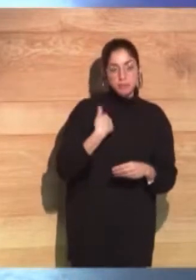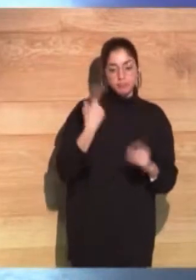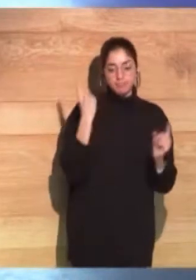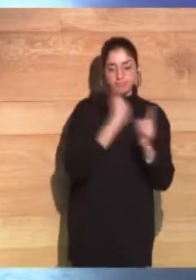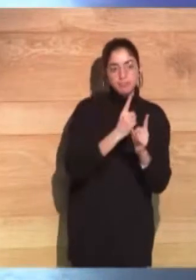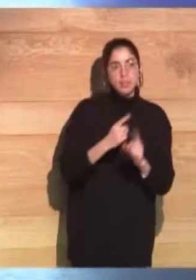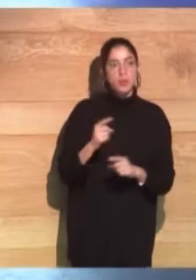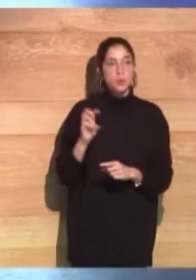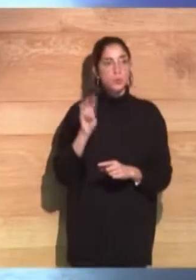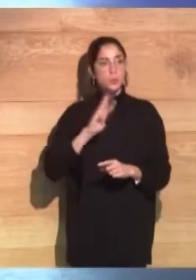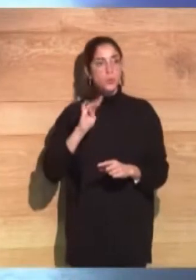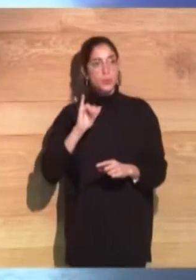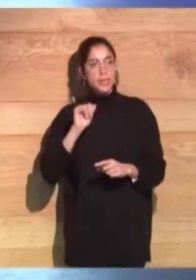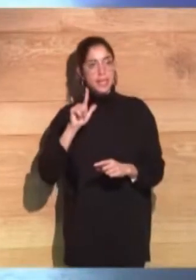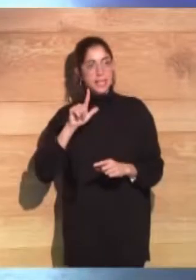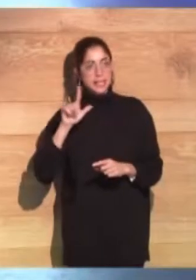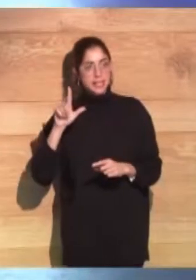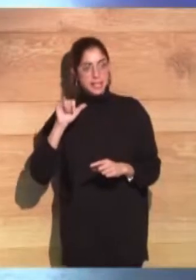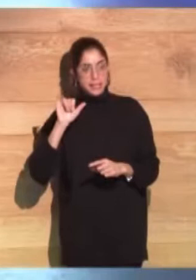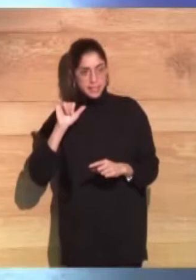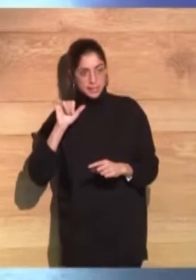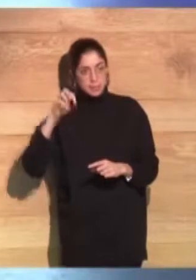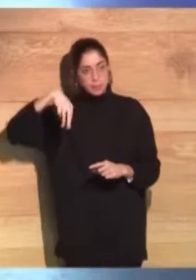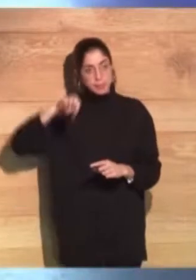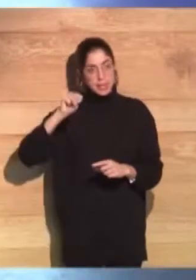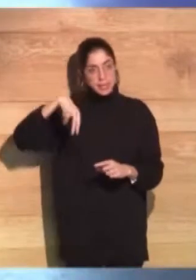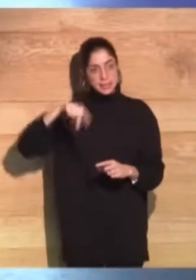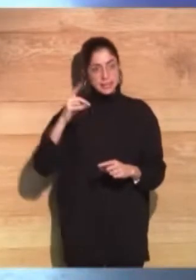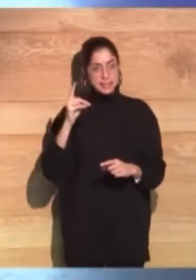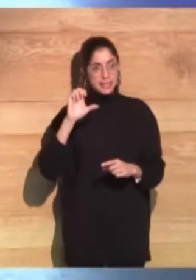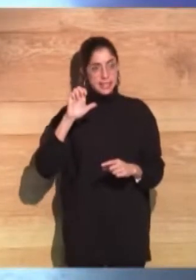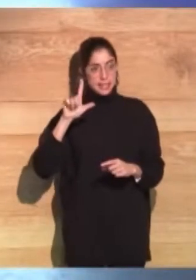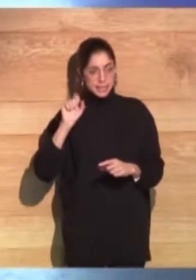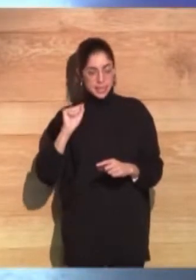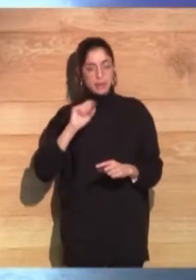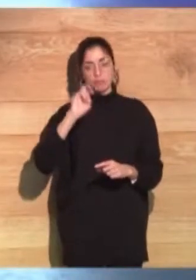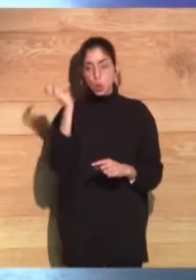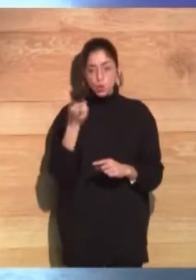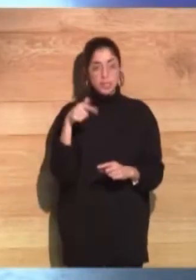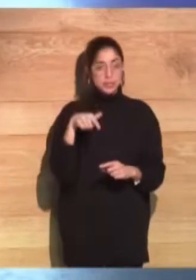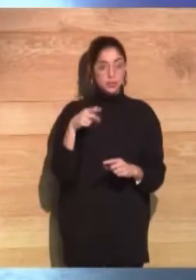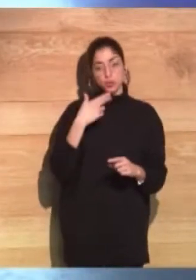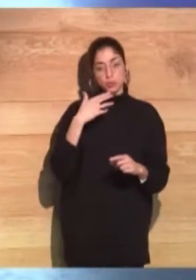Mandela, Angela Davis, todas estas mujeres representaban para mí modelos.